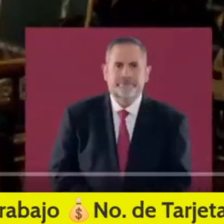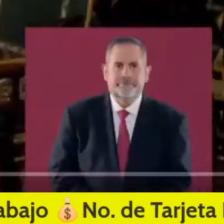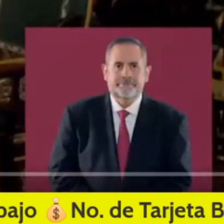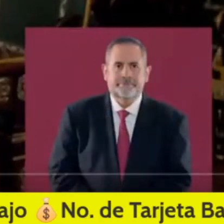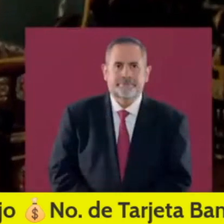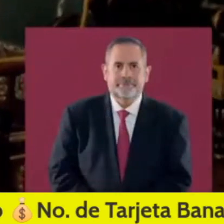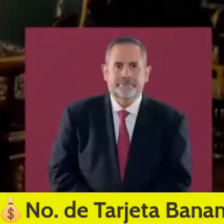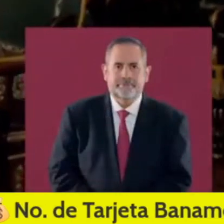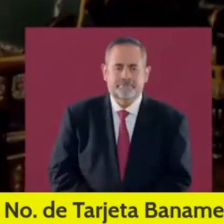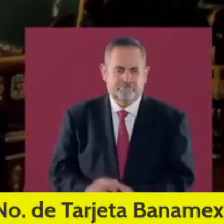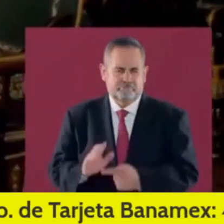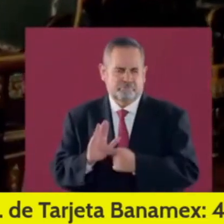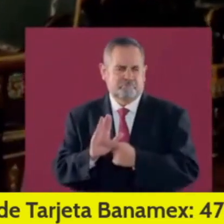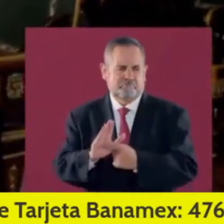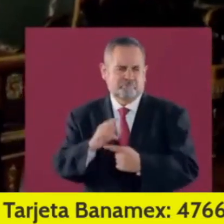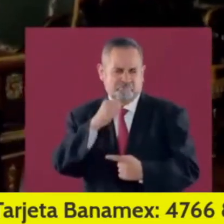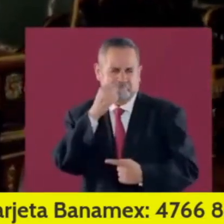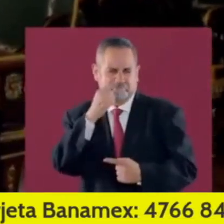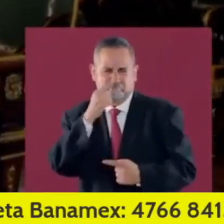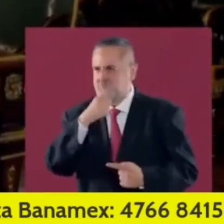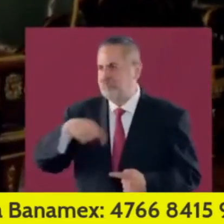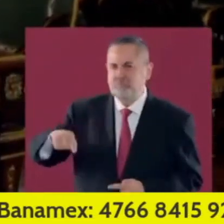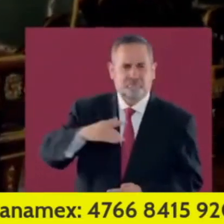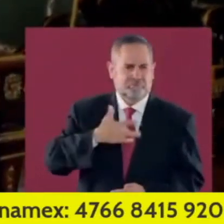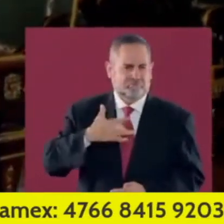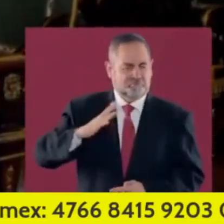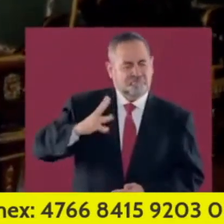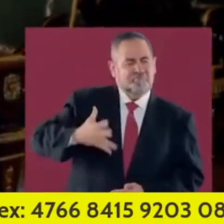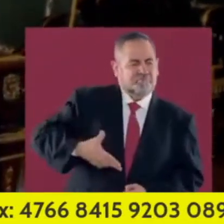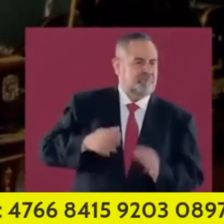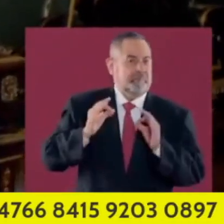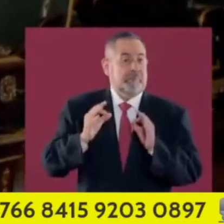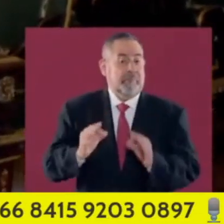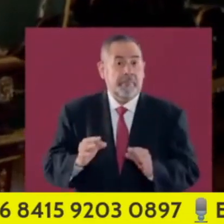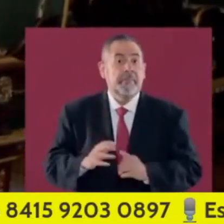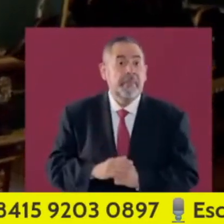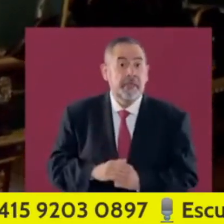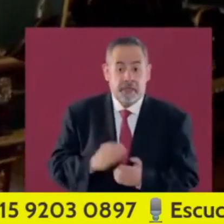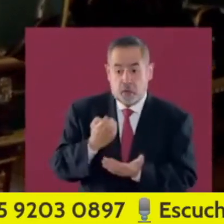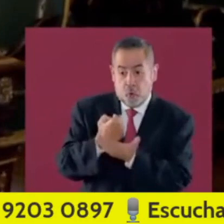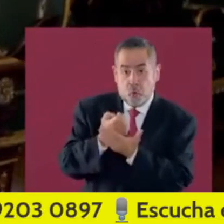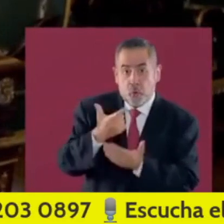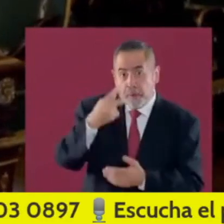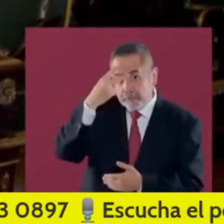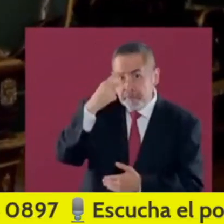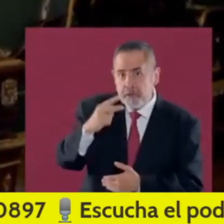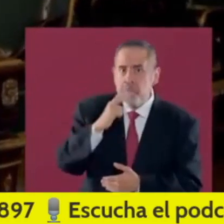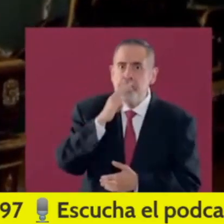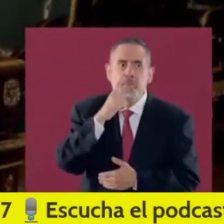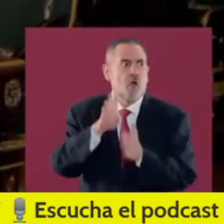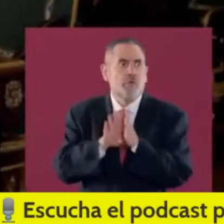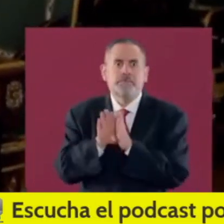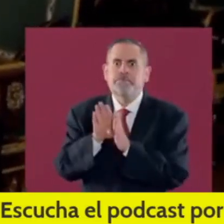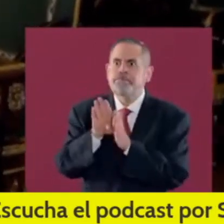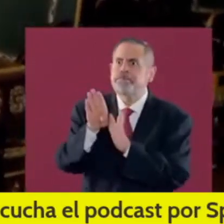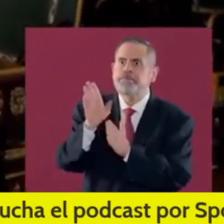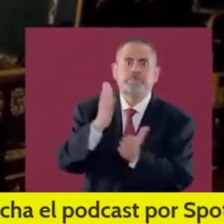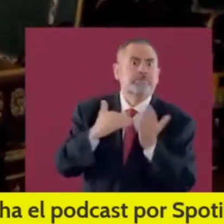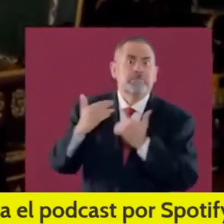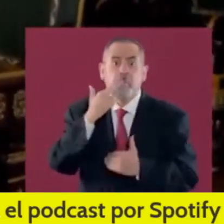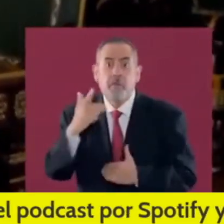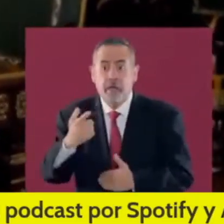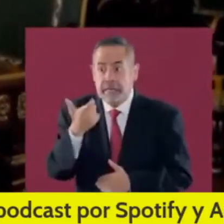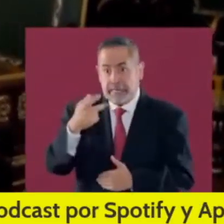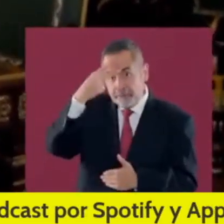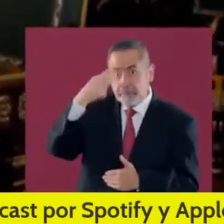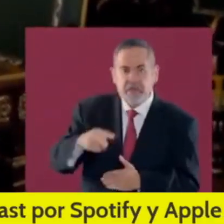De todos. Les presumo para orgullo de todos. La economía está creciendo. El